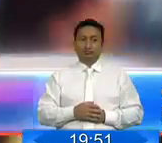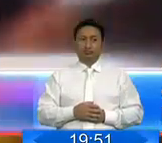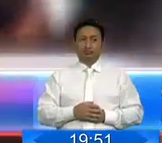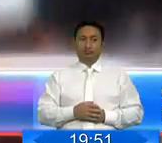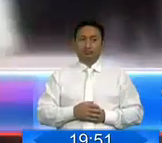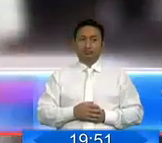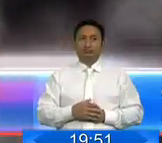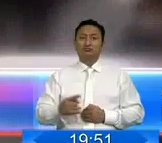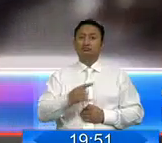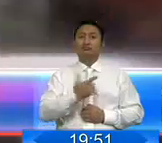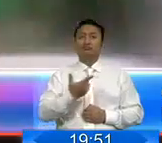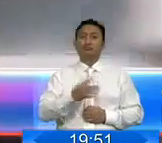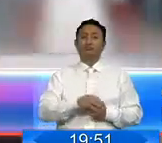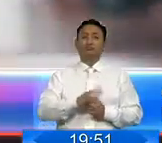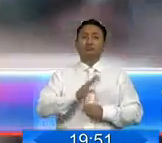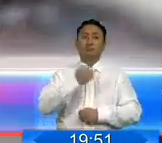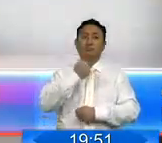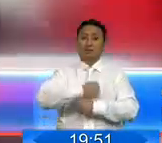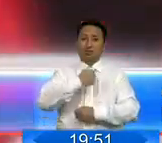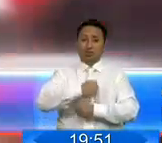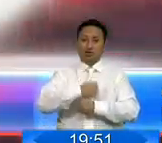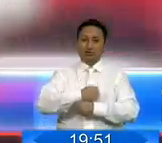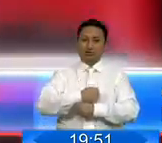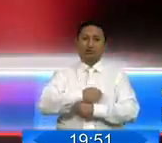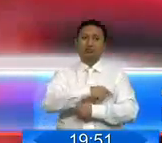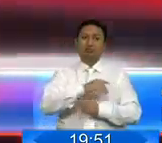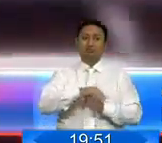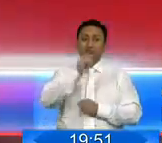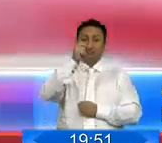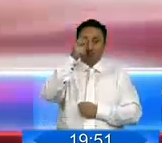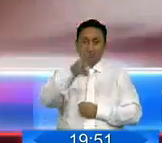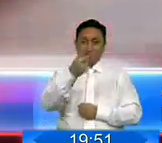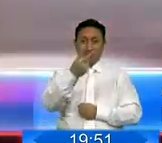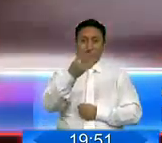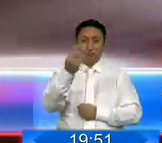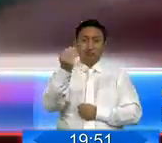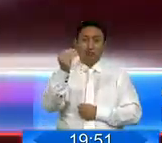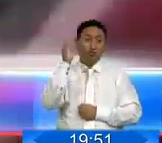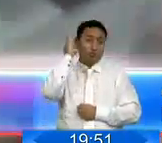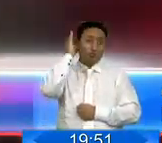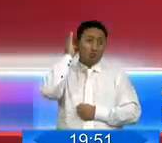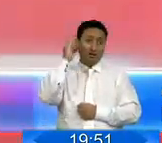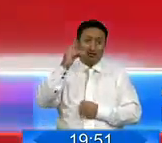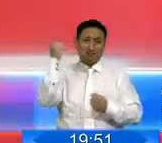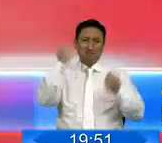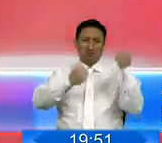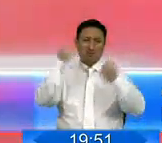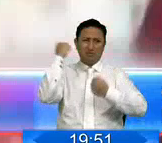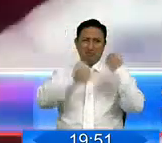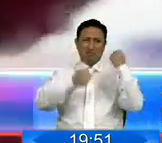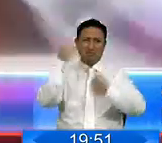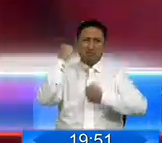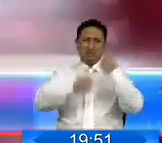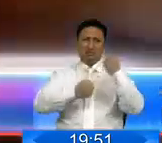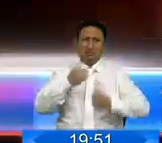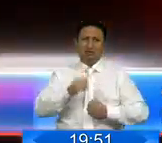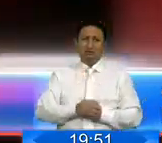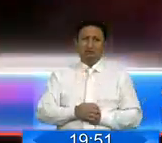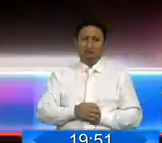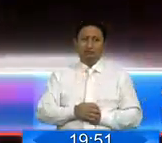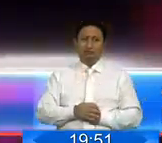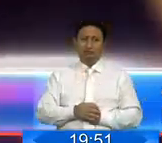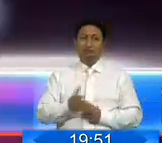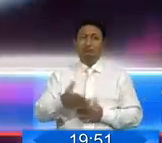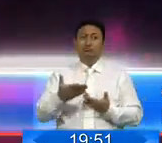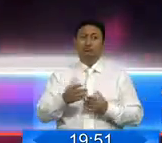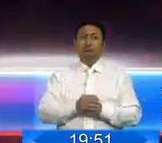Esto ocurrió en Pascuales. En un video aficionado se muestra a dos jovencitas golpeándose. Un violento encuentro que al parecer tuvo